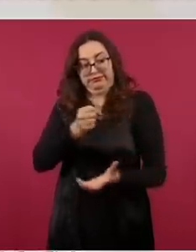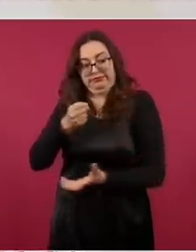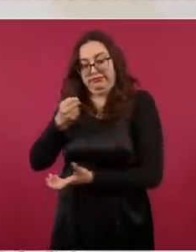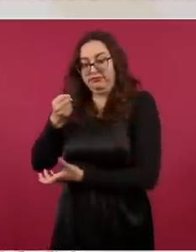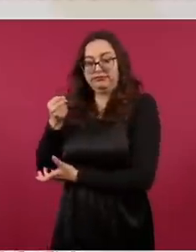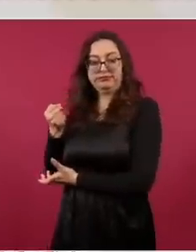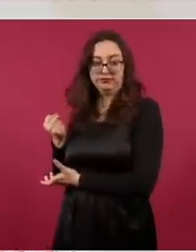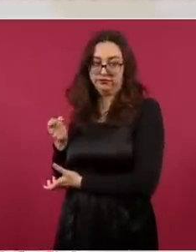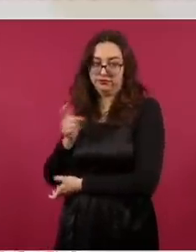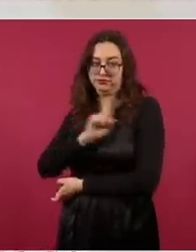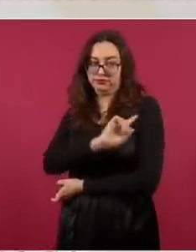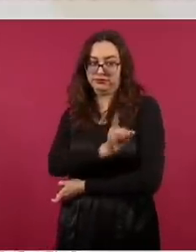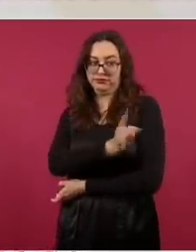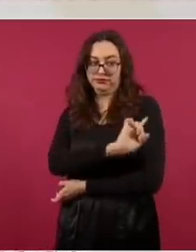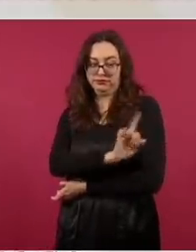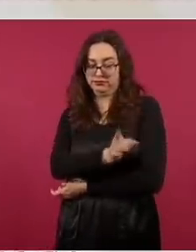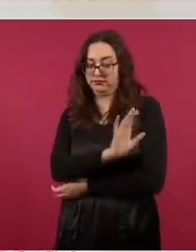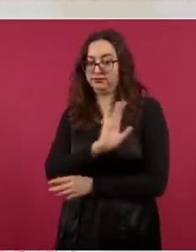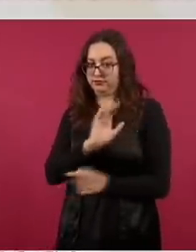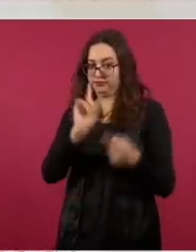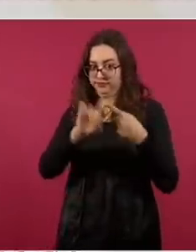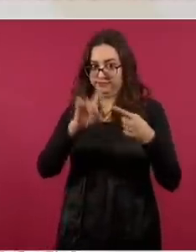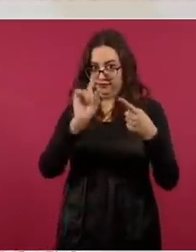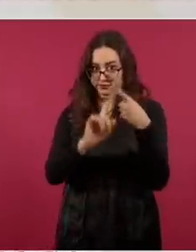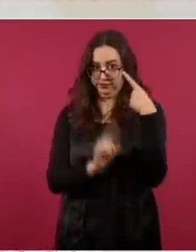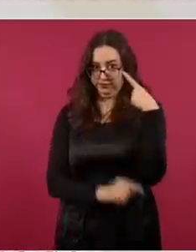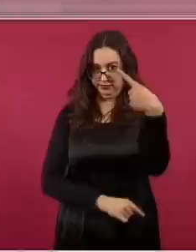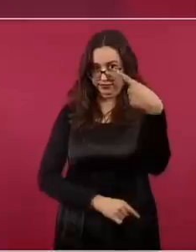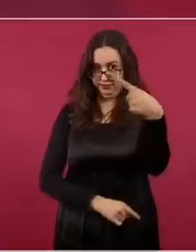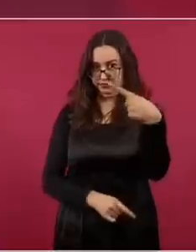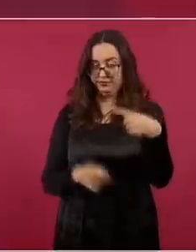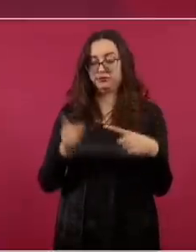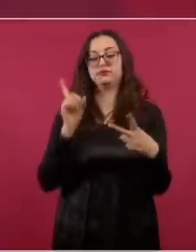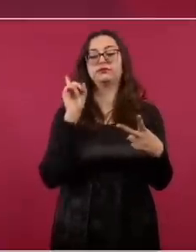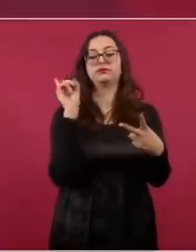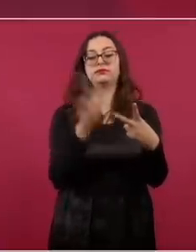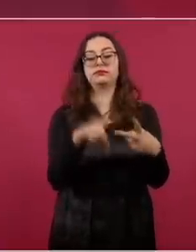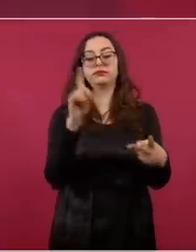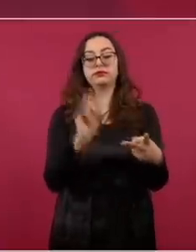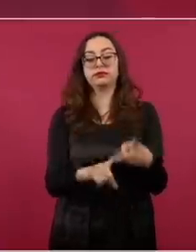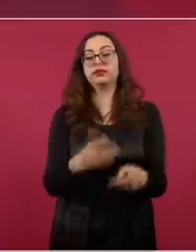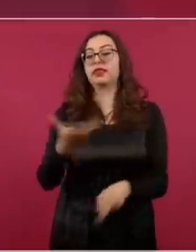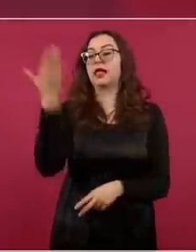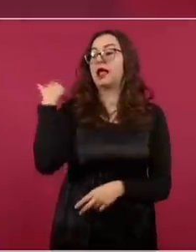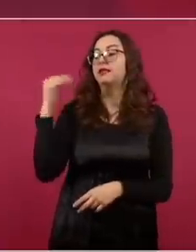es que ya no hay los contratos que habían antes